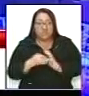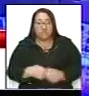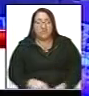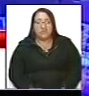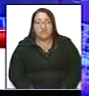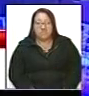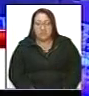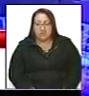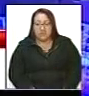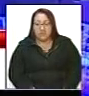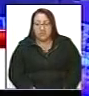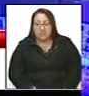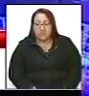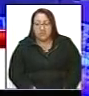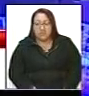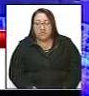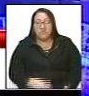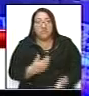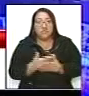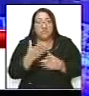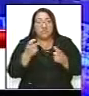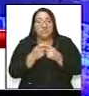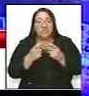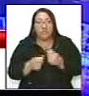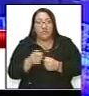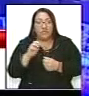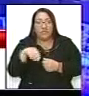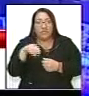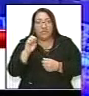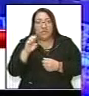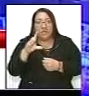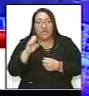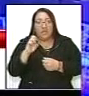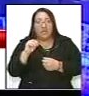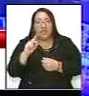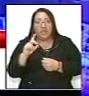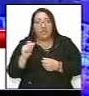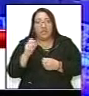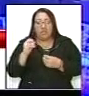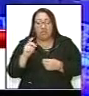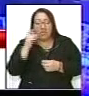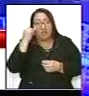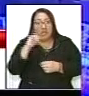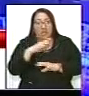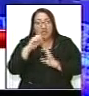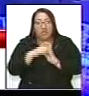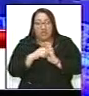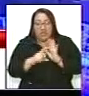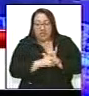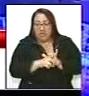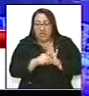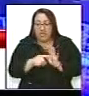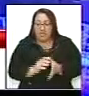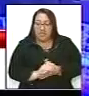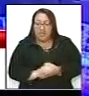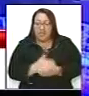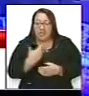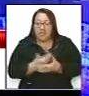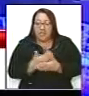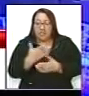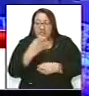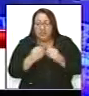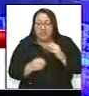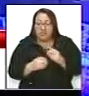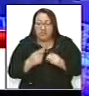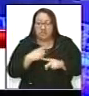dictámenes, la sustentación del congresista Jorge Meléndez en su calidad de autor del proyecto de ley que propone